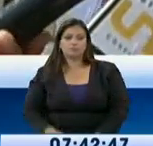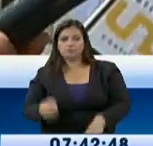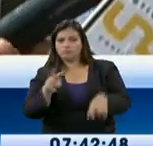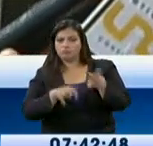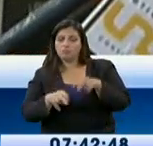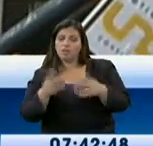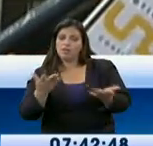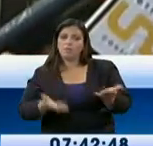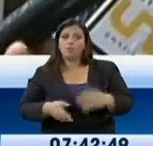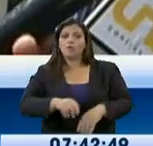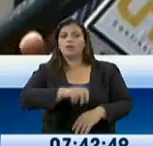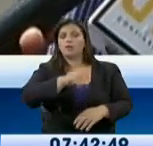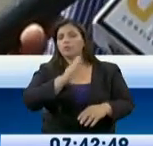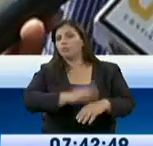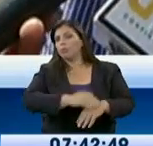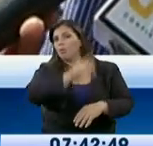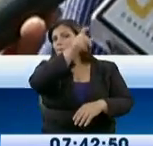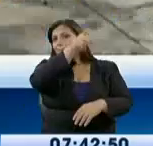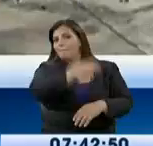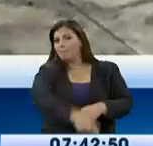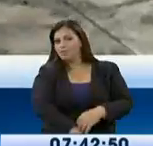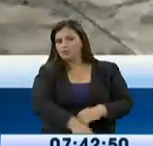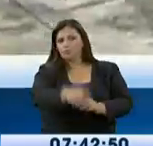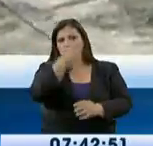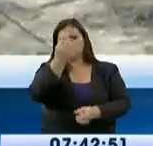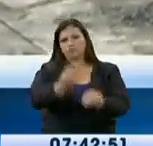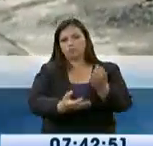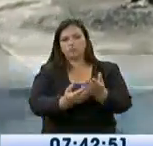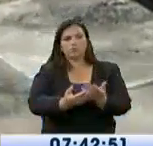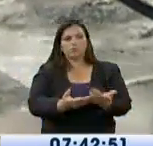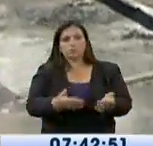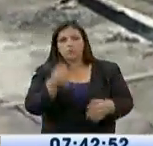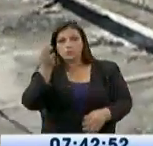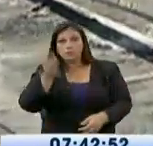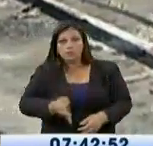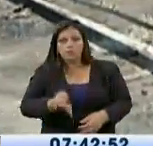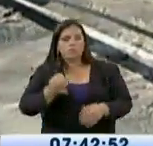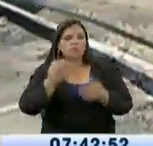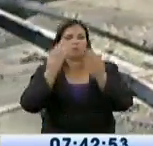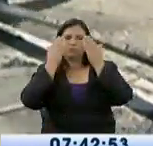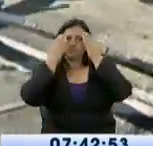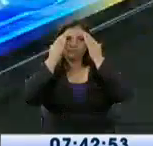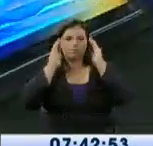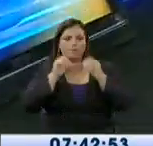incendio, todavía no tenemos las suficientes evidencias para afirmar eso. Informó Luxola Salazar.